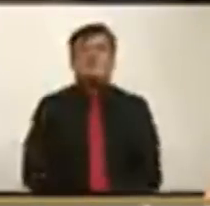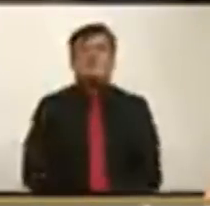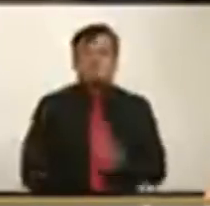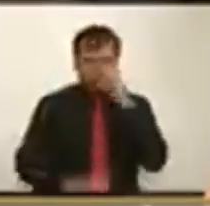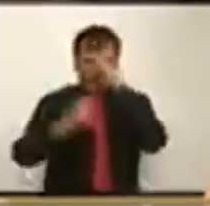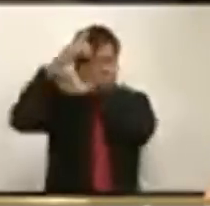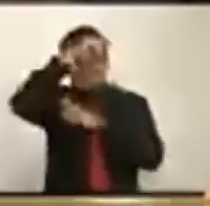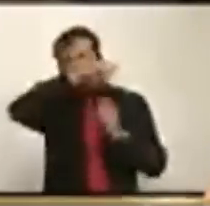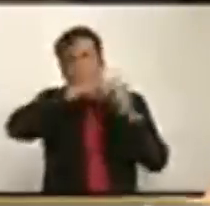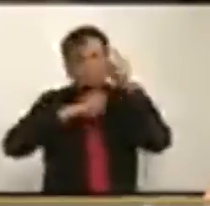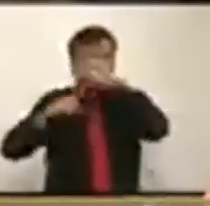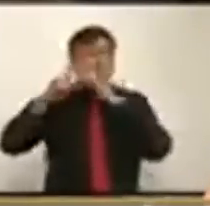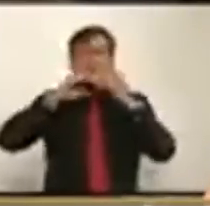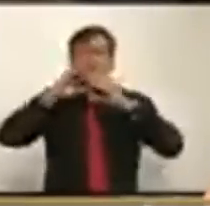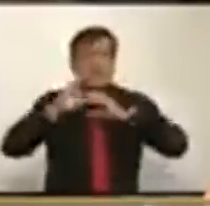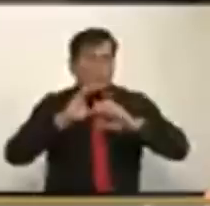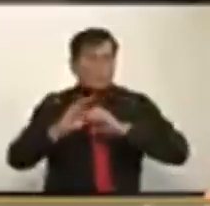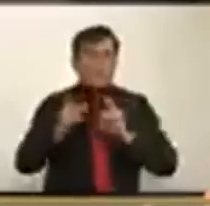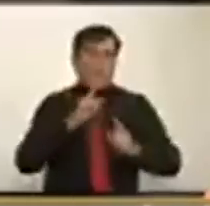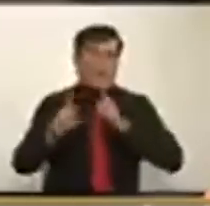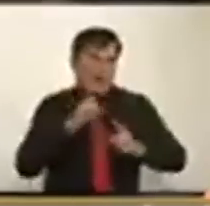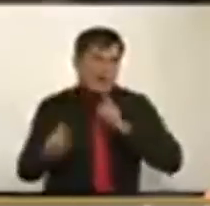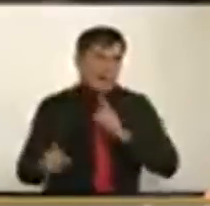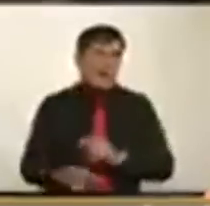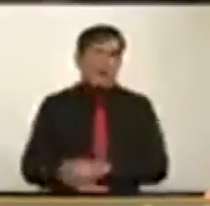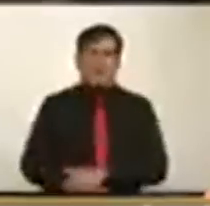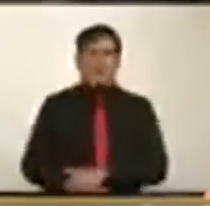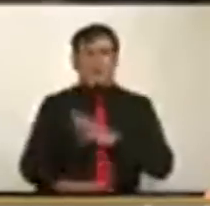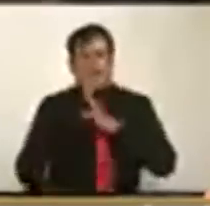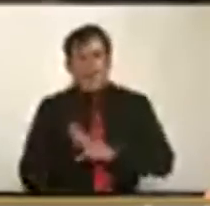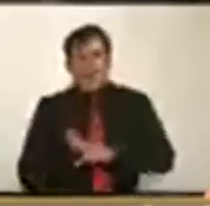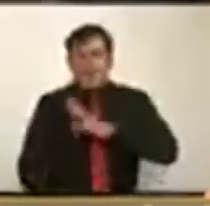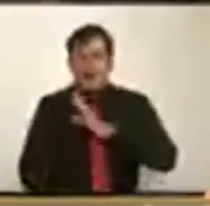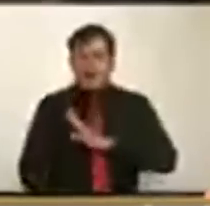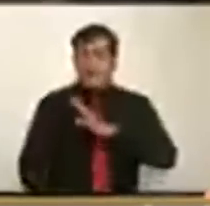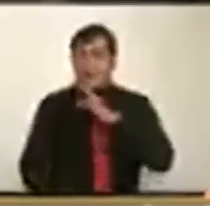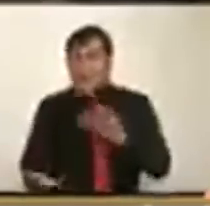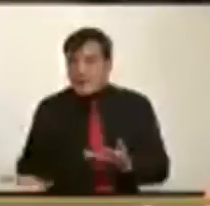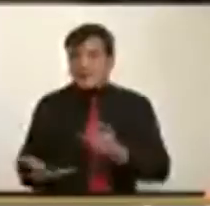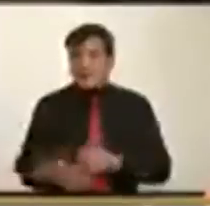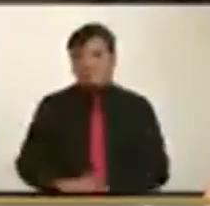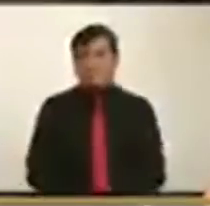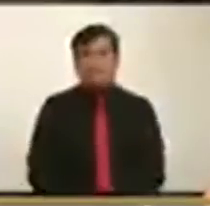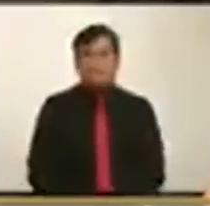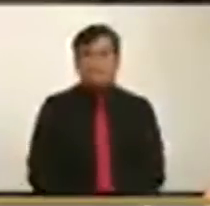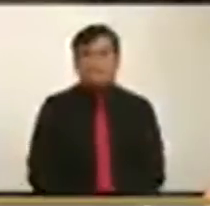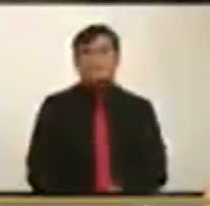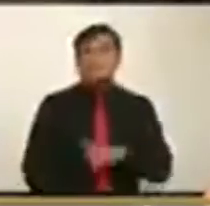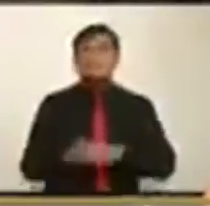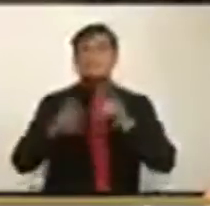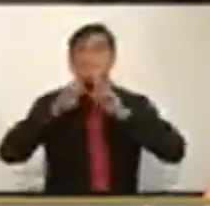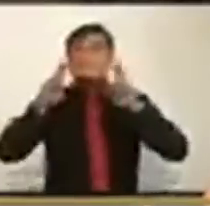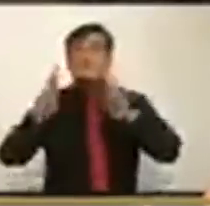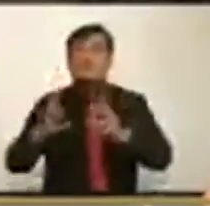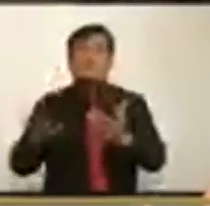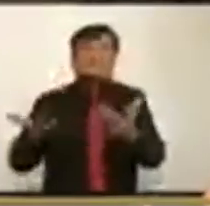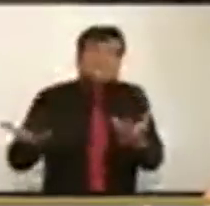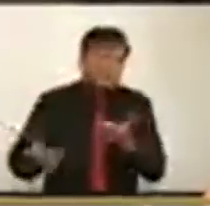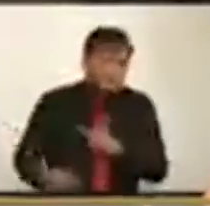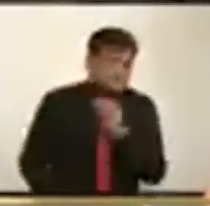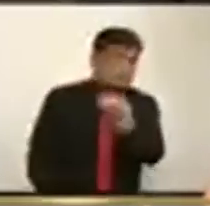Reflexionar y hablar y comunicar, hablar, hablar y hablar. A su respuesta, la respuesta que le